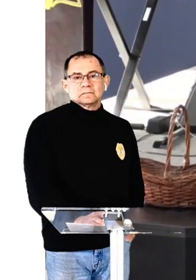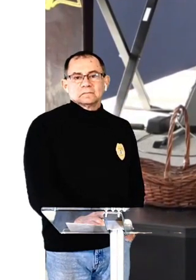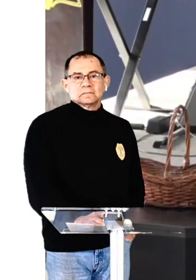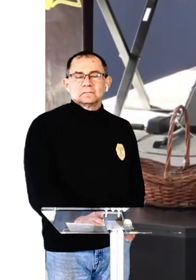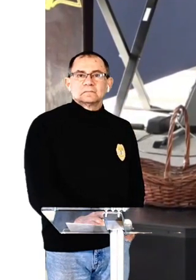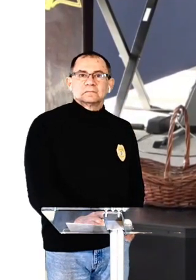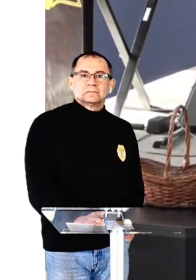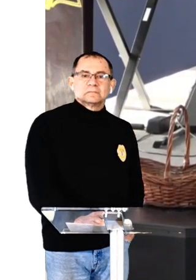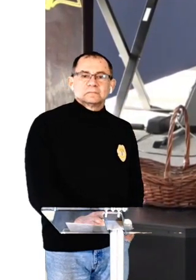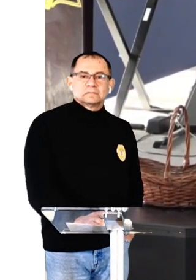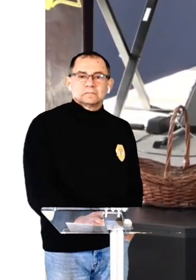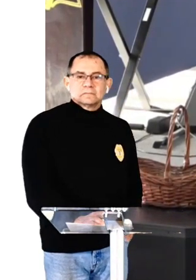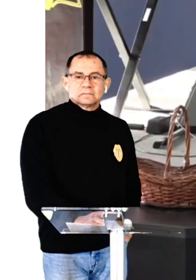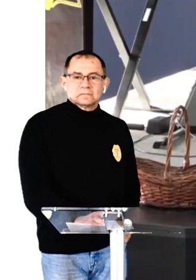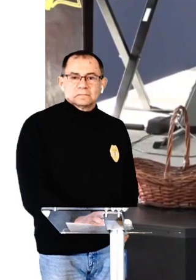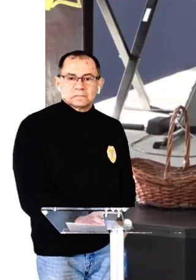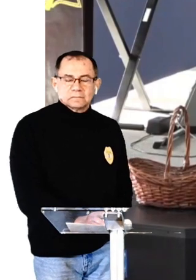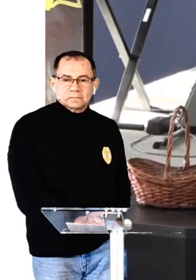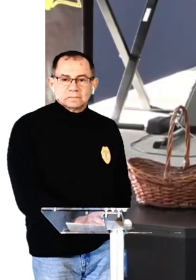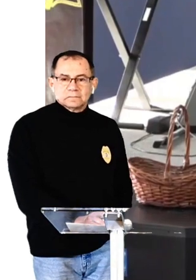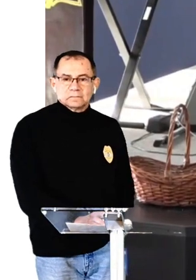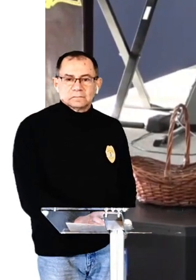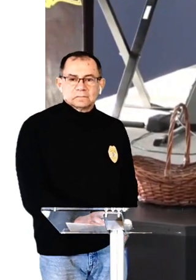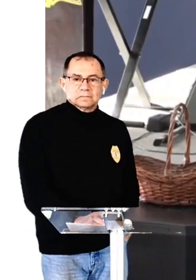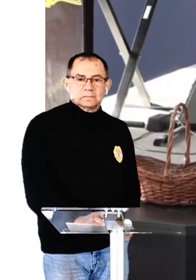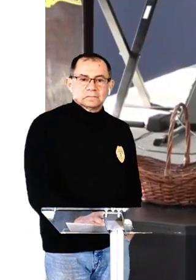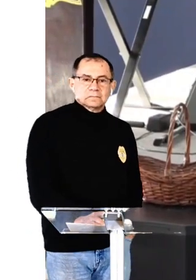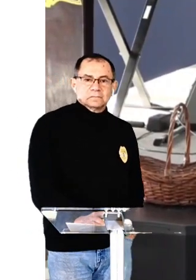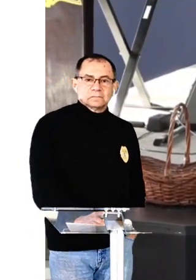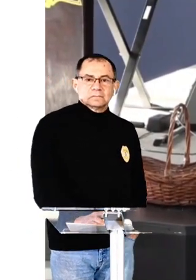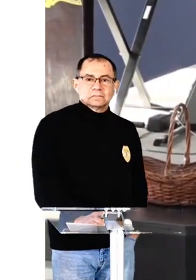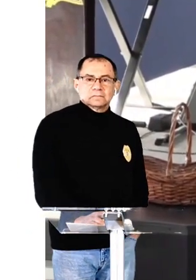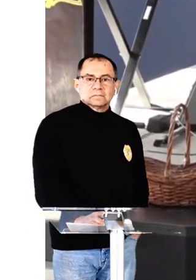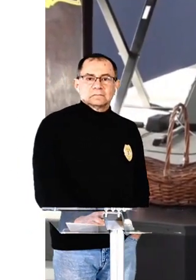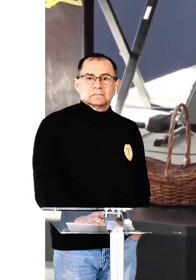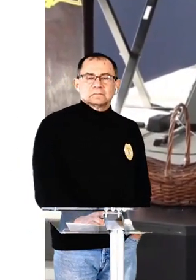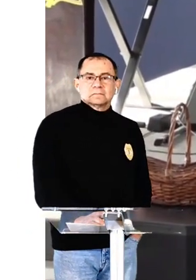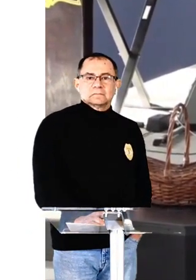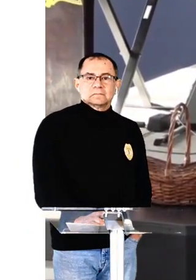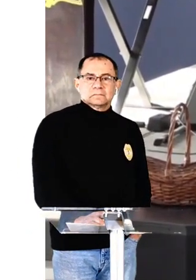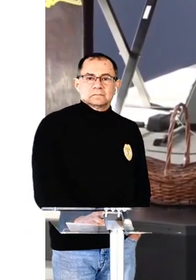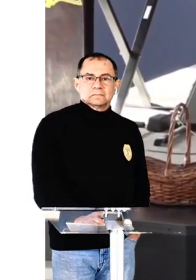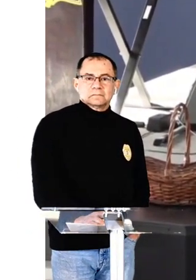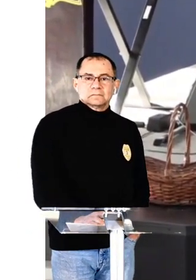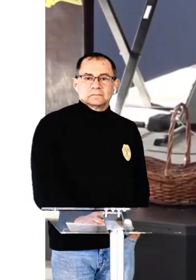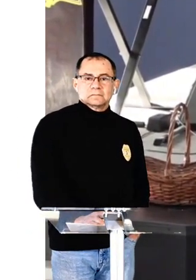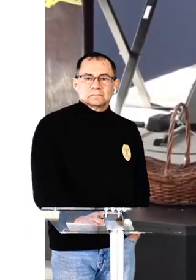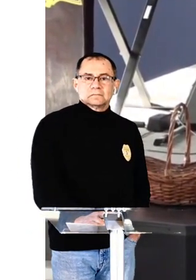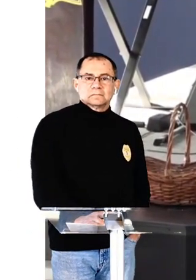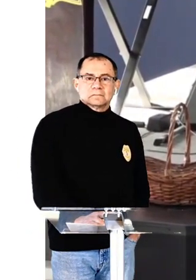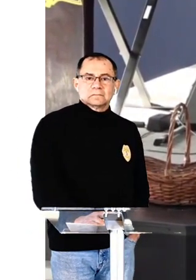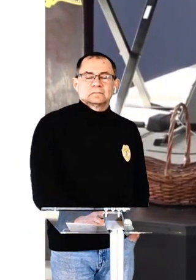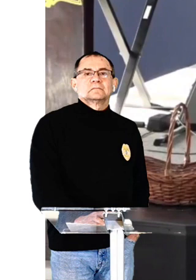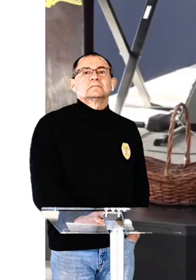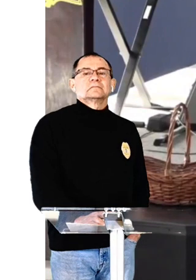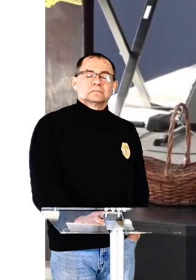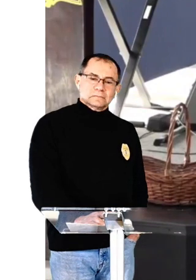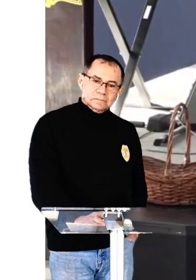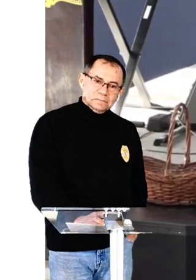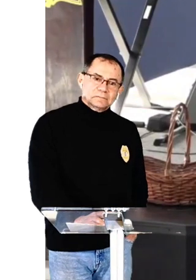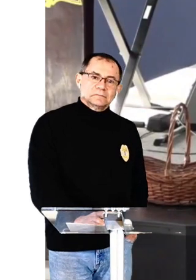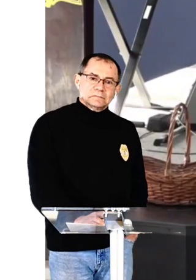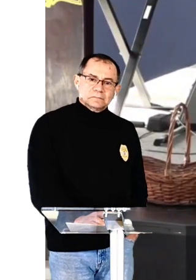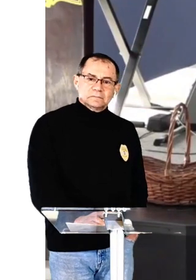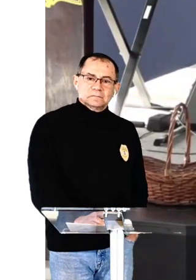tenía movilidad en ninguna parte. Y para la honra y la gloria de Dios, mi mamá hoy se para.